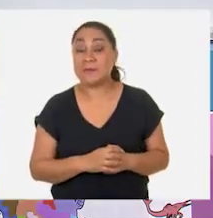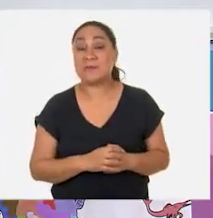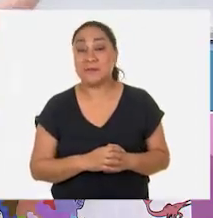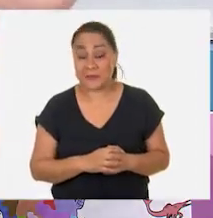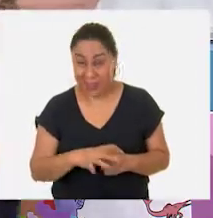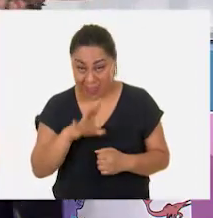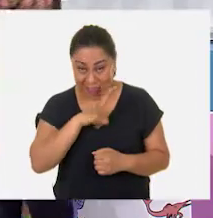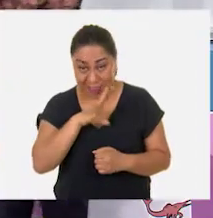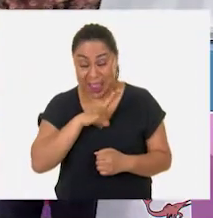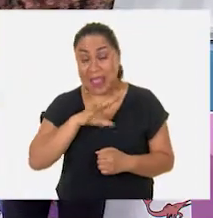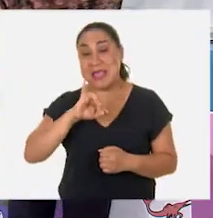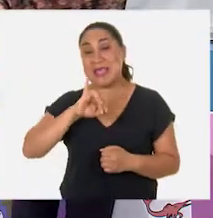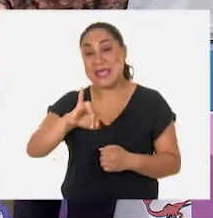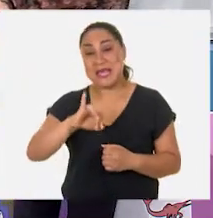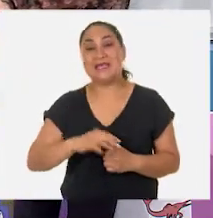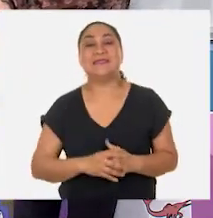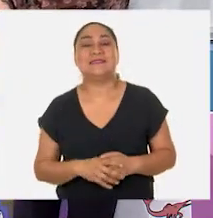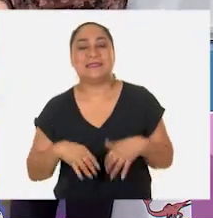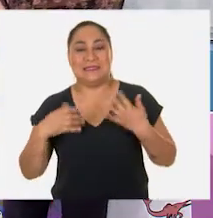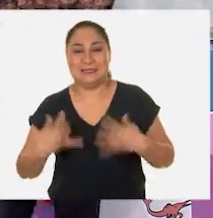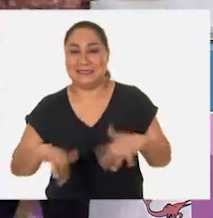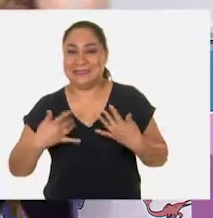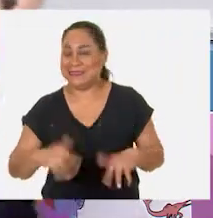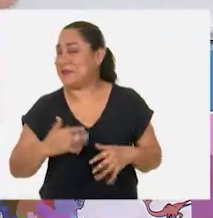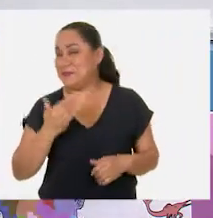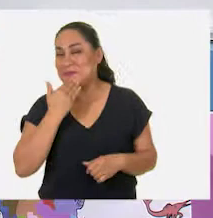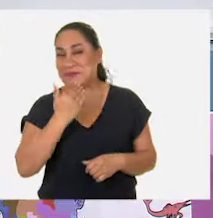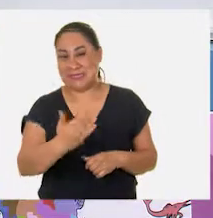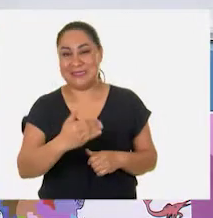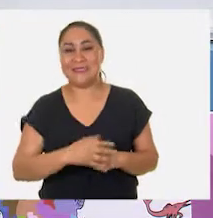está. Muy bien.